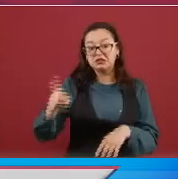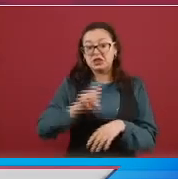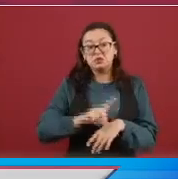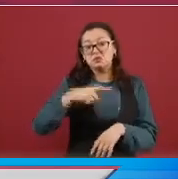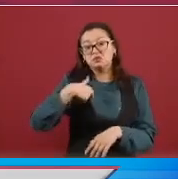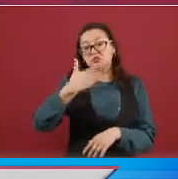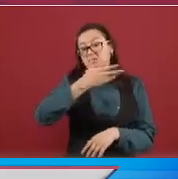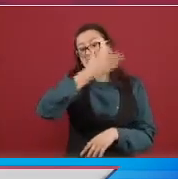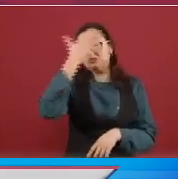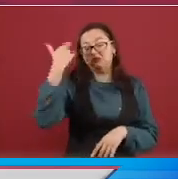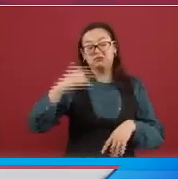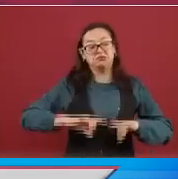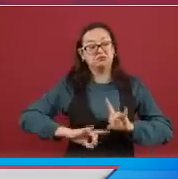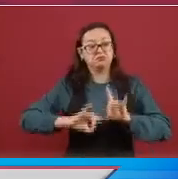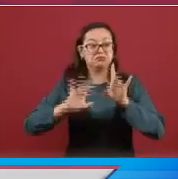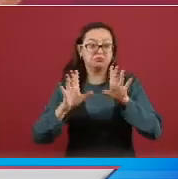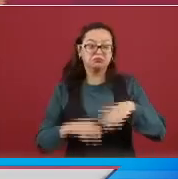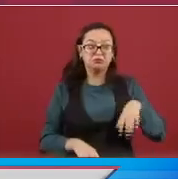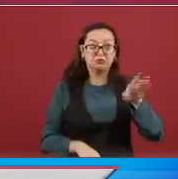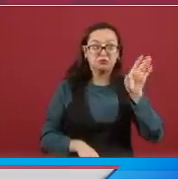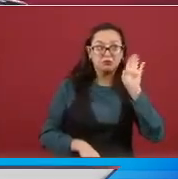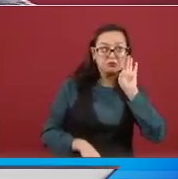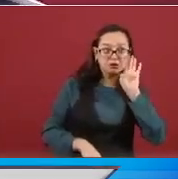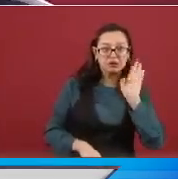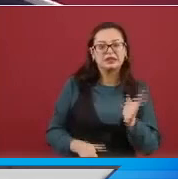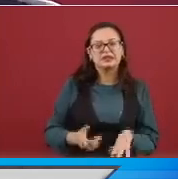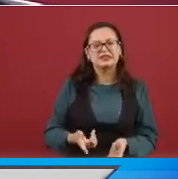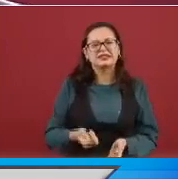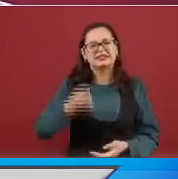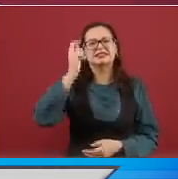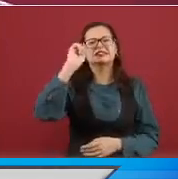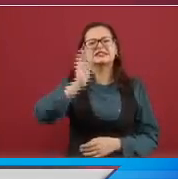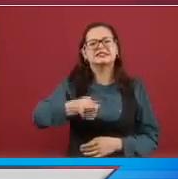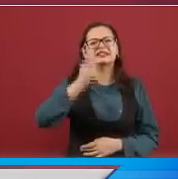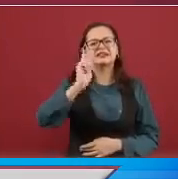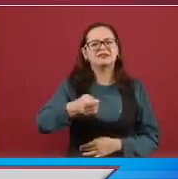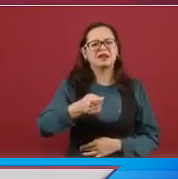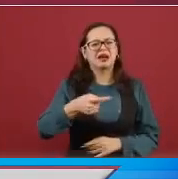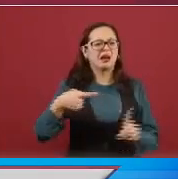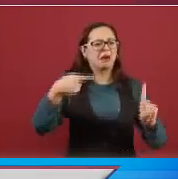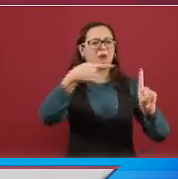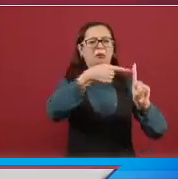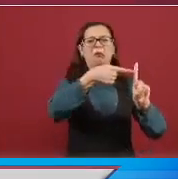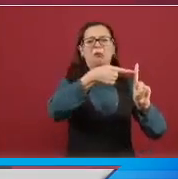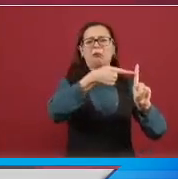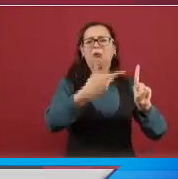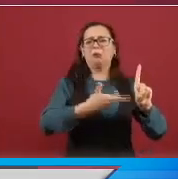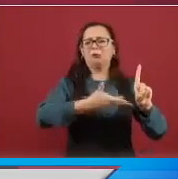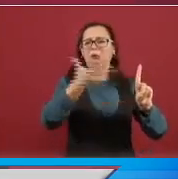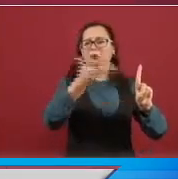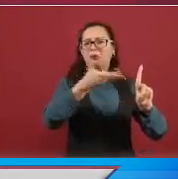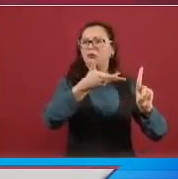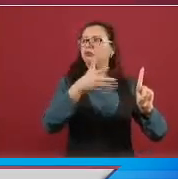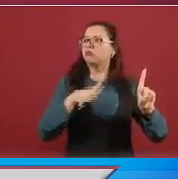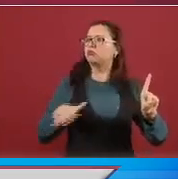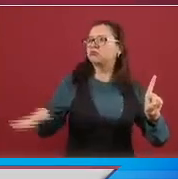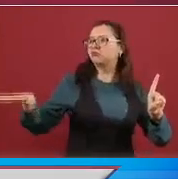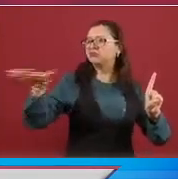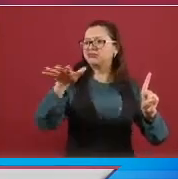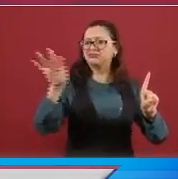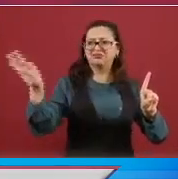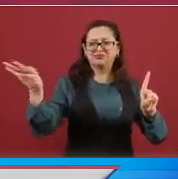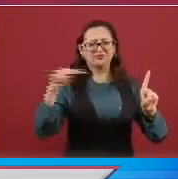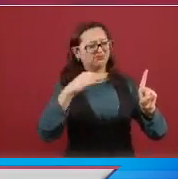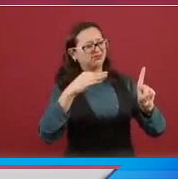importar de quién se trate. Se terminará con la impunidad y con las empresas que han abusado de México y de los mexicanos. Estas empresas no recibirán